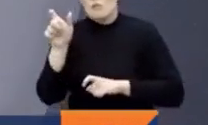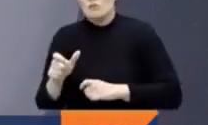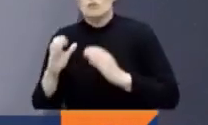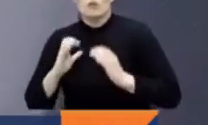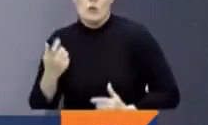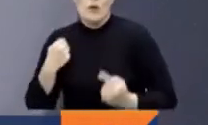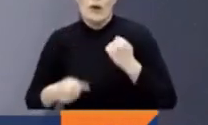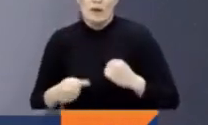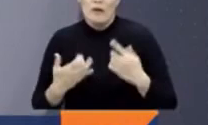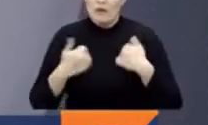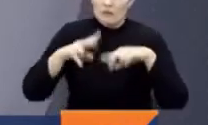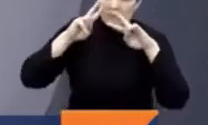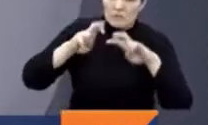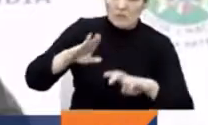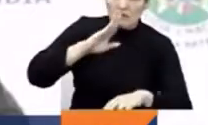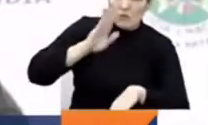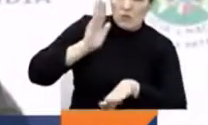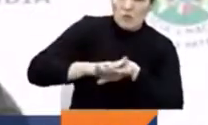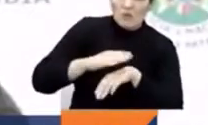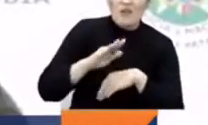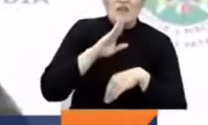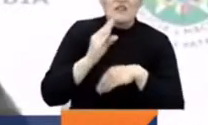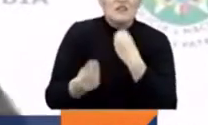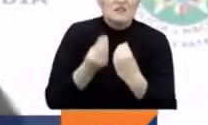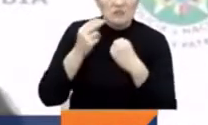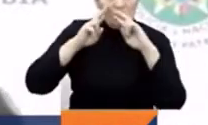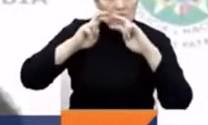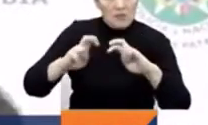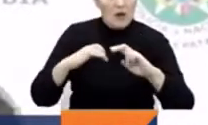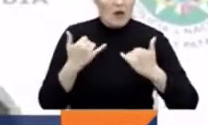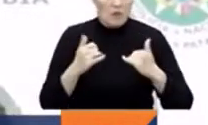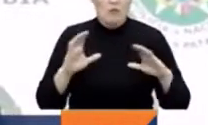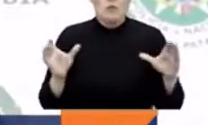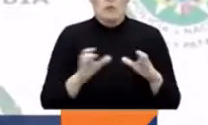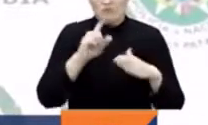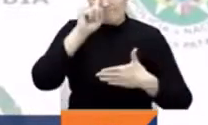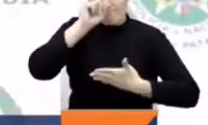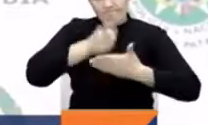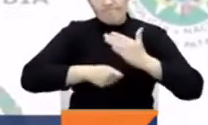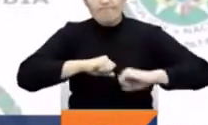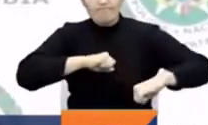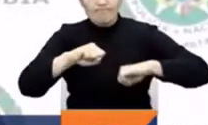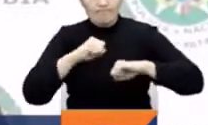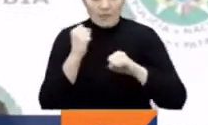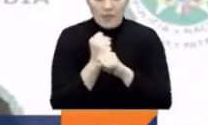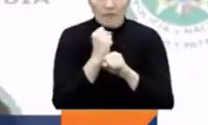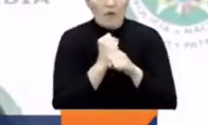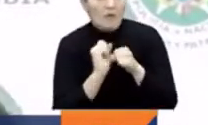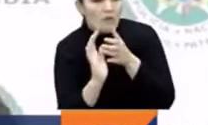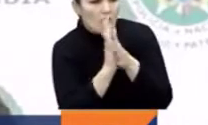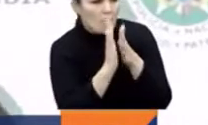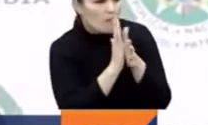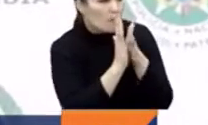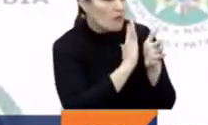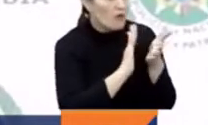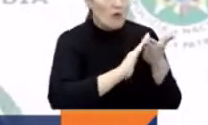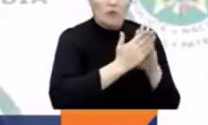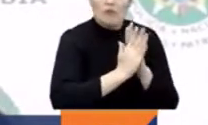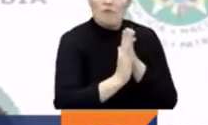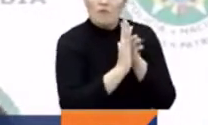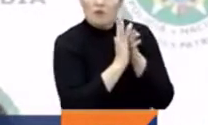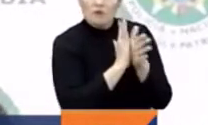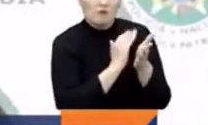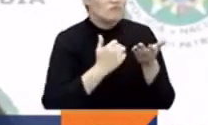investigación para ubicar a los responsables. Estamos trabajando con la información que nos da la comunidad, de la mano con